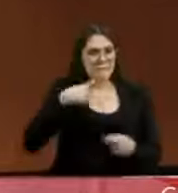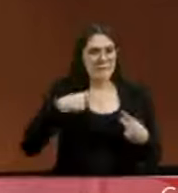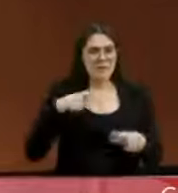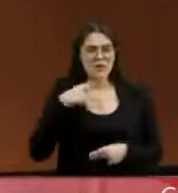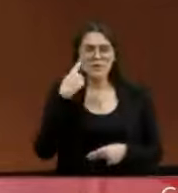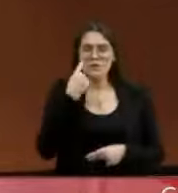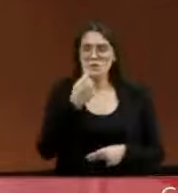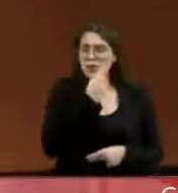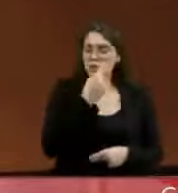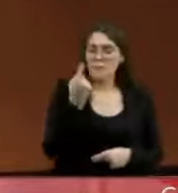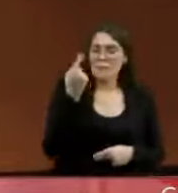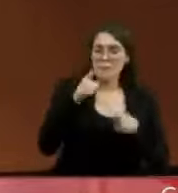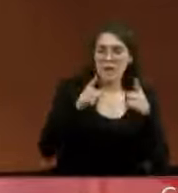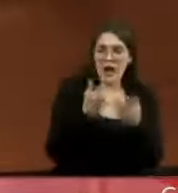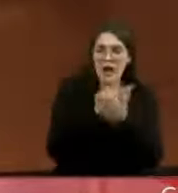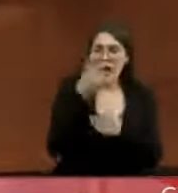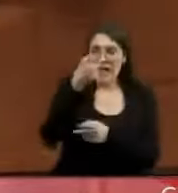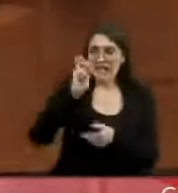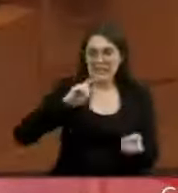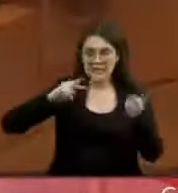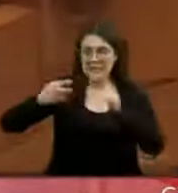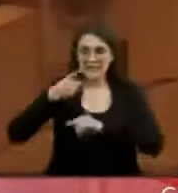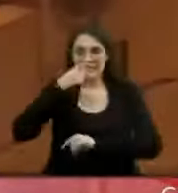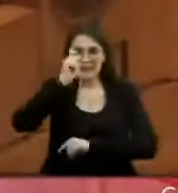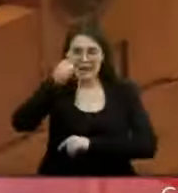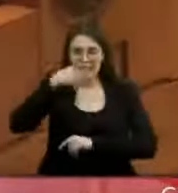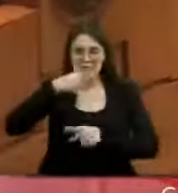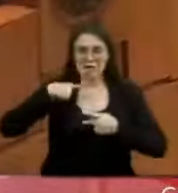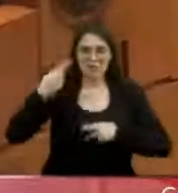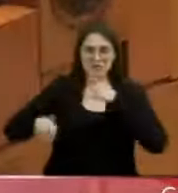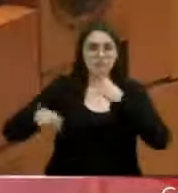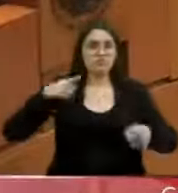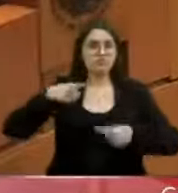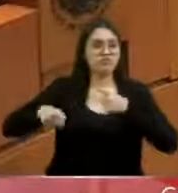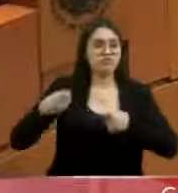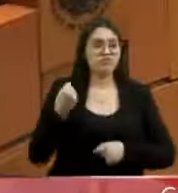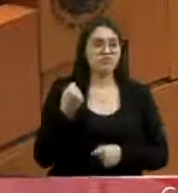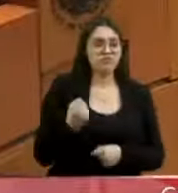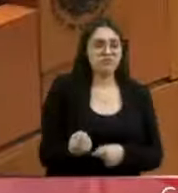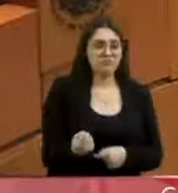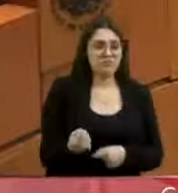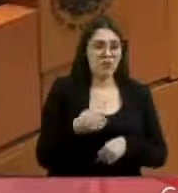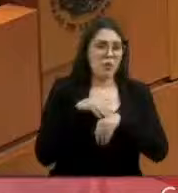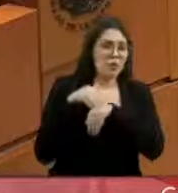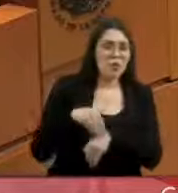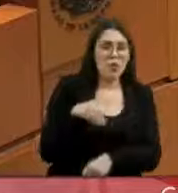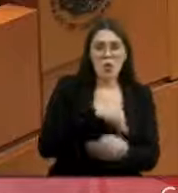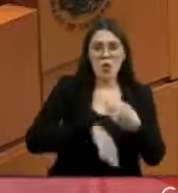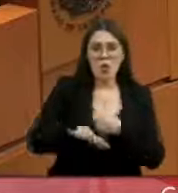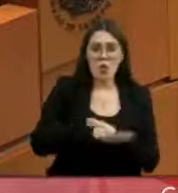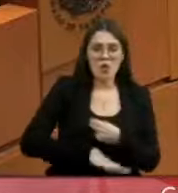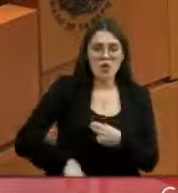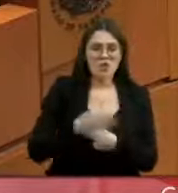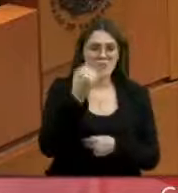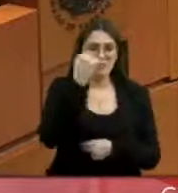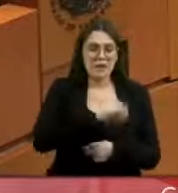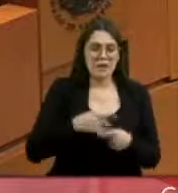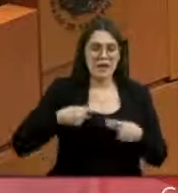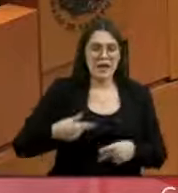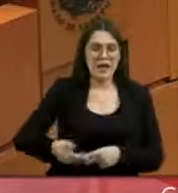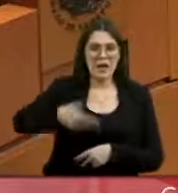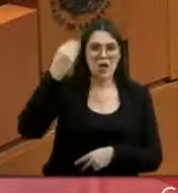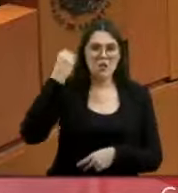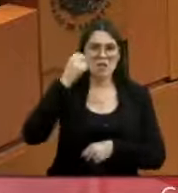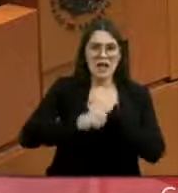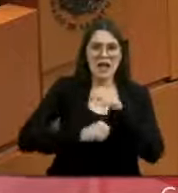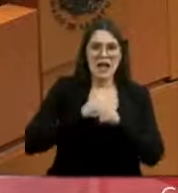una dictadura. Ahora resulta que el que el pueblo de México nos dio un apoyo tan impresionante es una